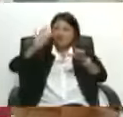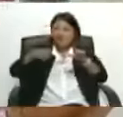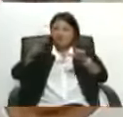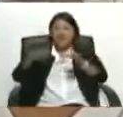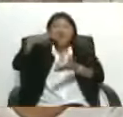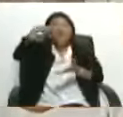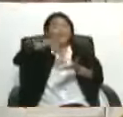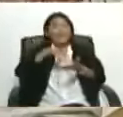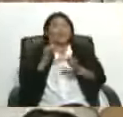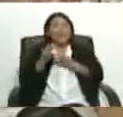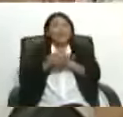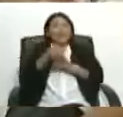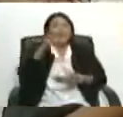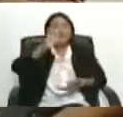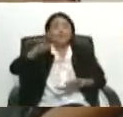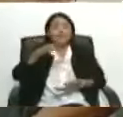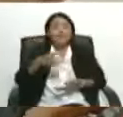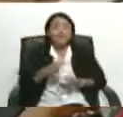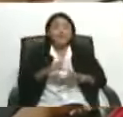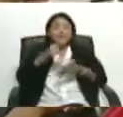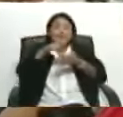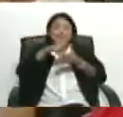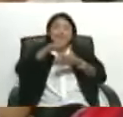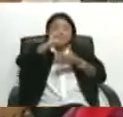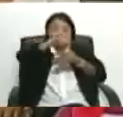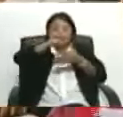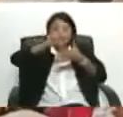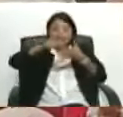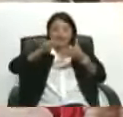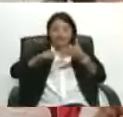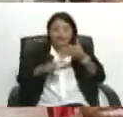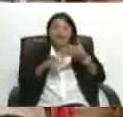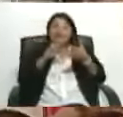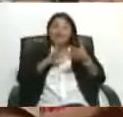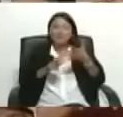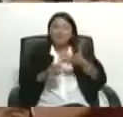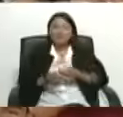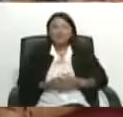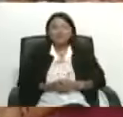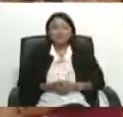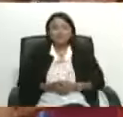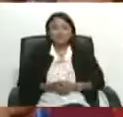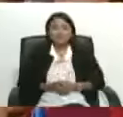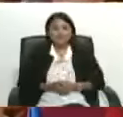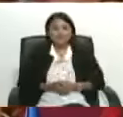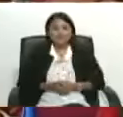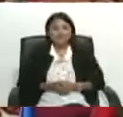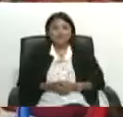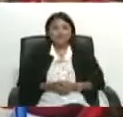Estado Guayana Esequiba. Cinco veces, cinco preguntas, cinco veces sí.